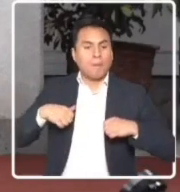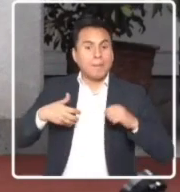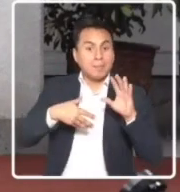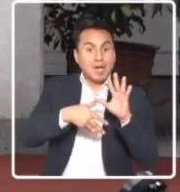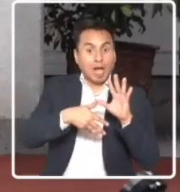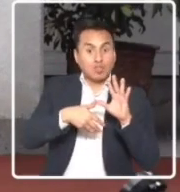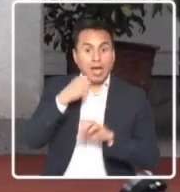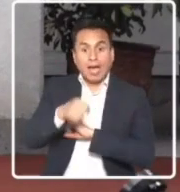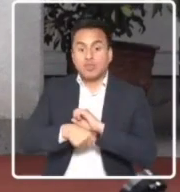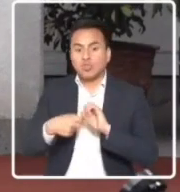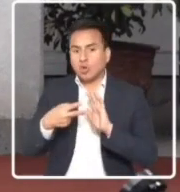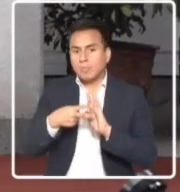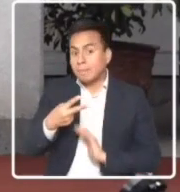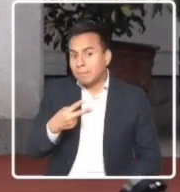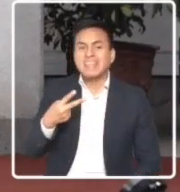del